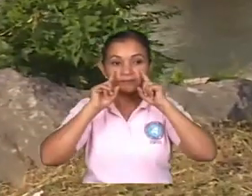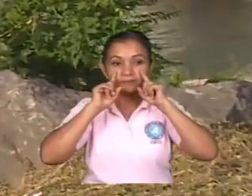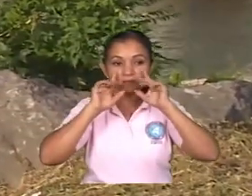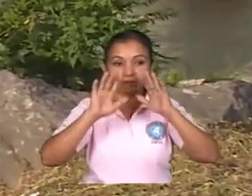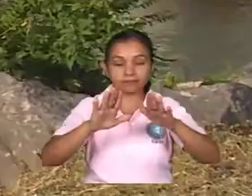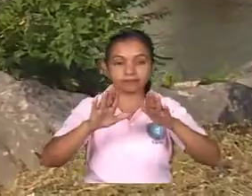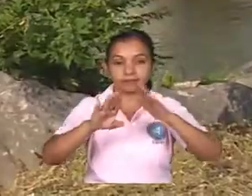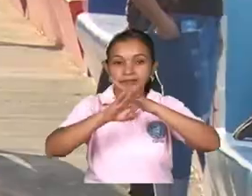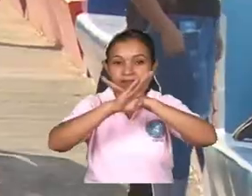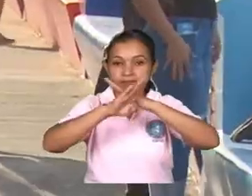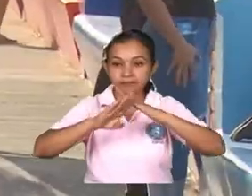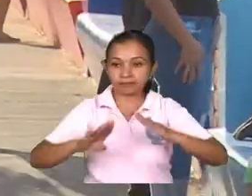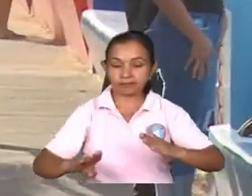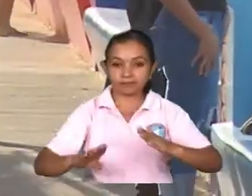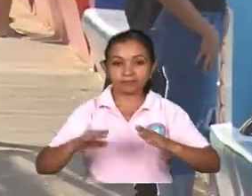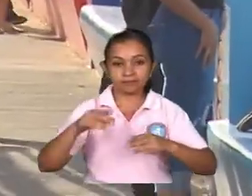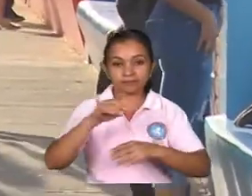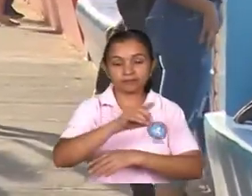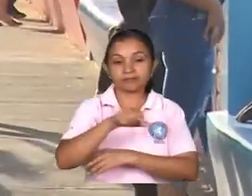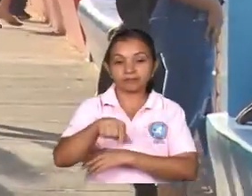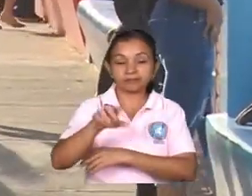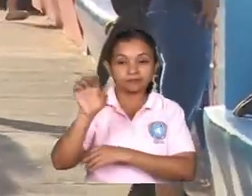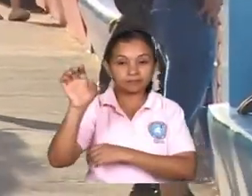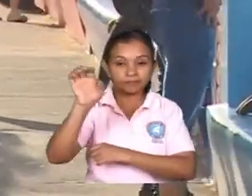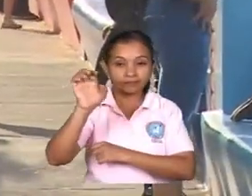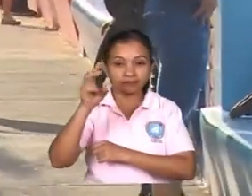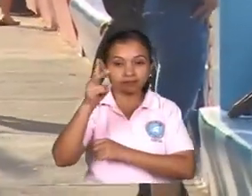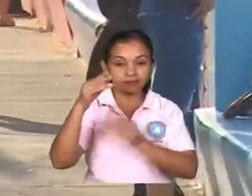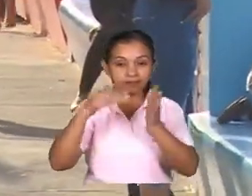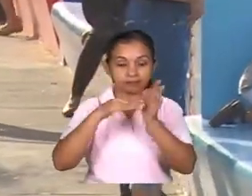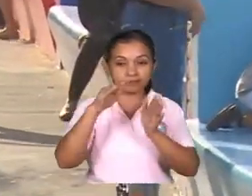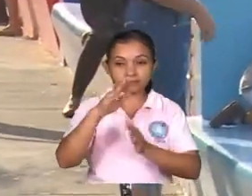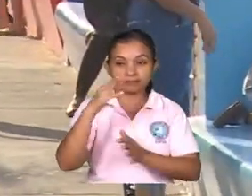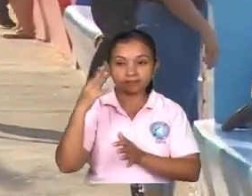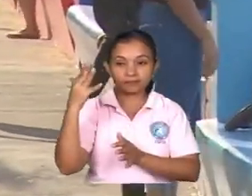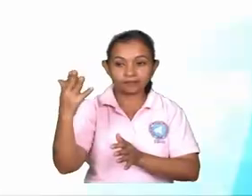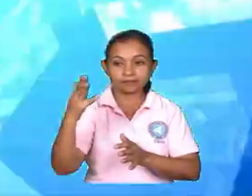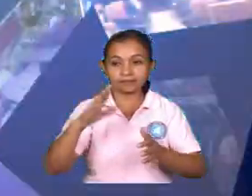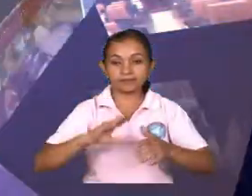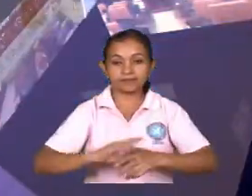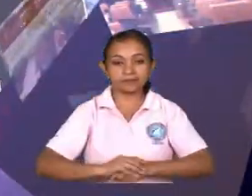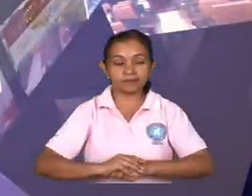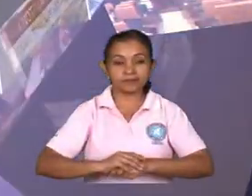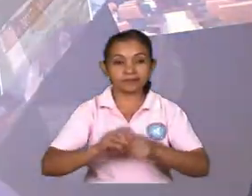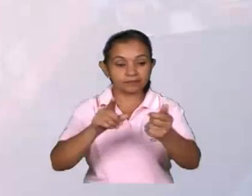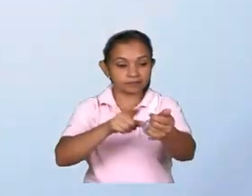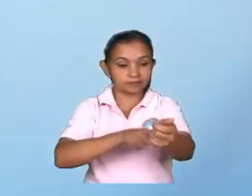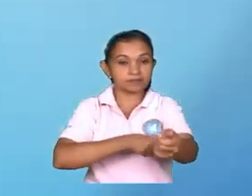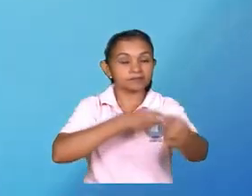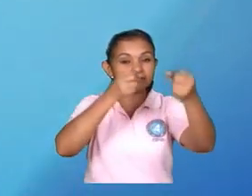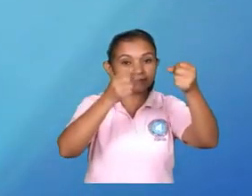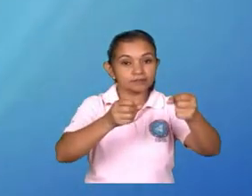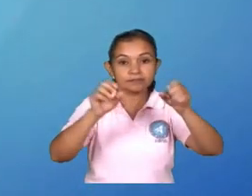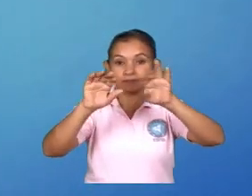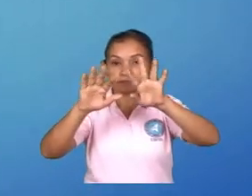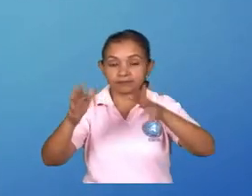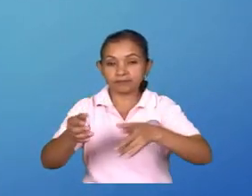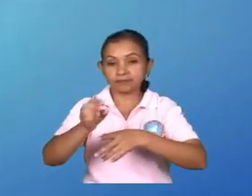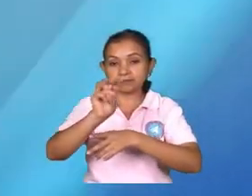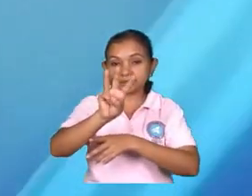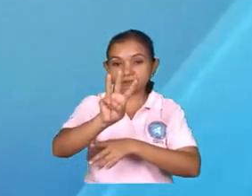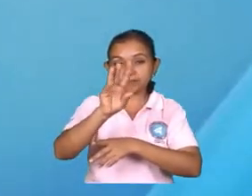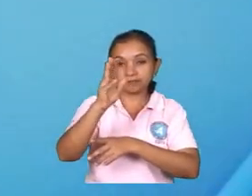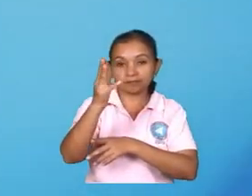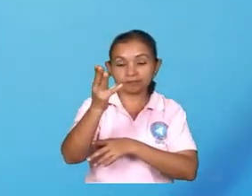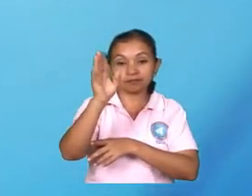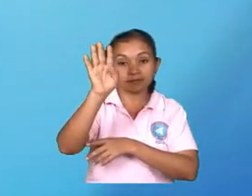y tranquilidad en estos primeros días del año 2019. Hermanos y hermanas visitando